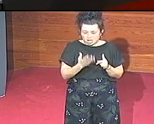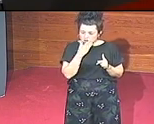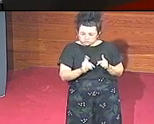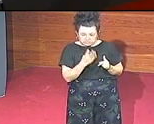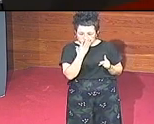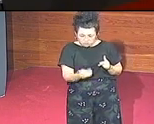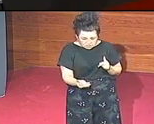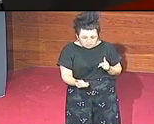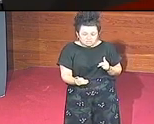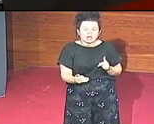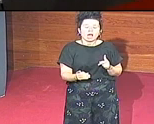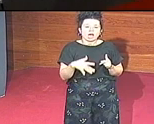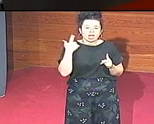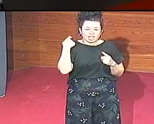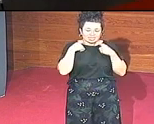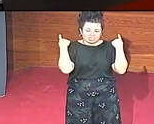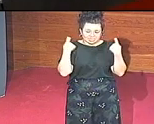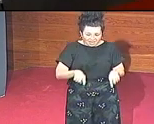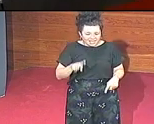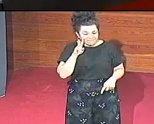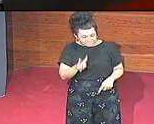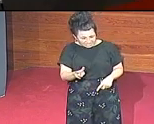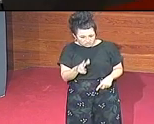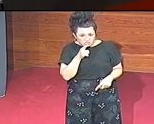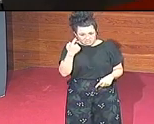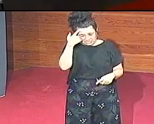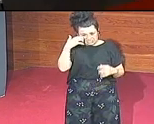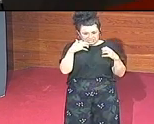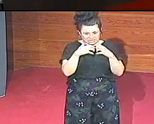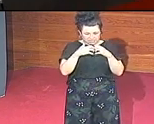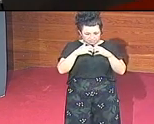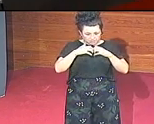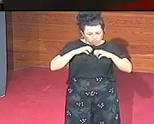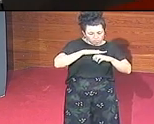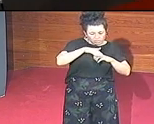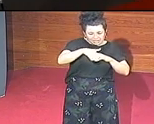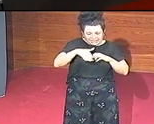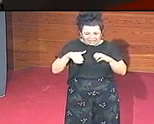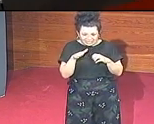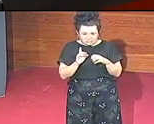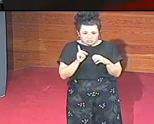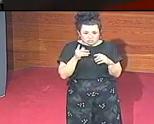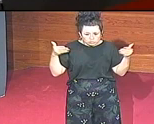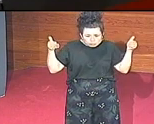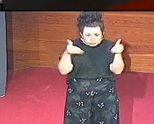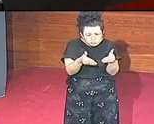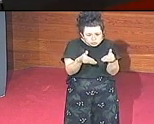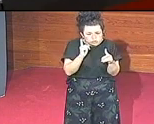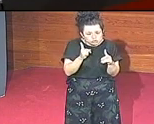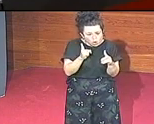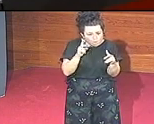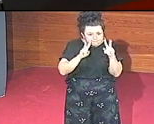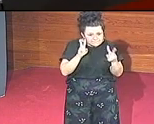veo que la gente está acostumbrada el cerebro tiene más de 30 regiones que se dedican sólo a lo visual y